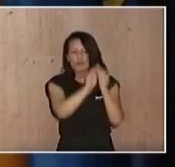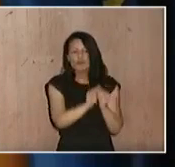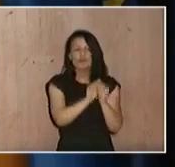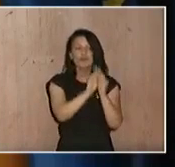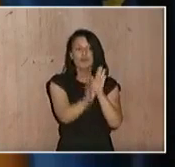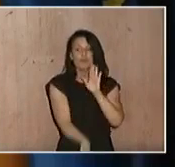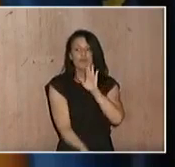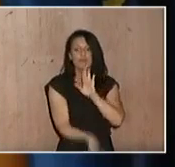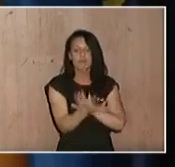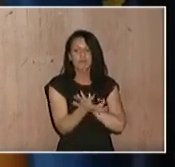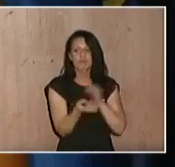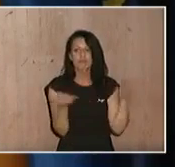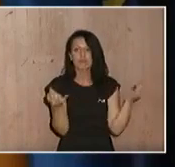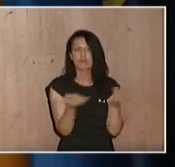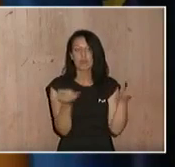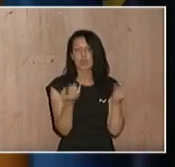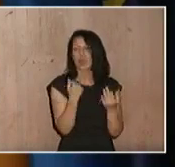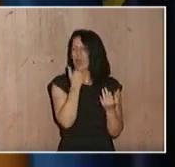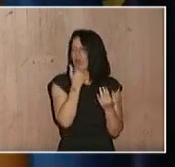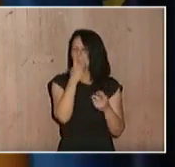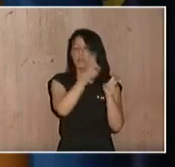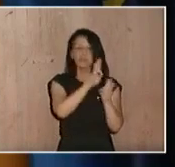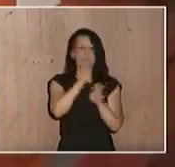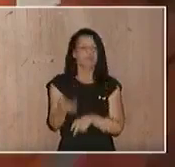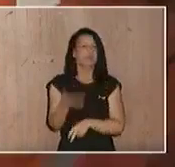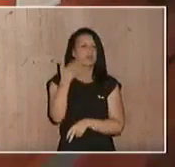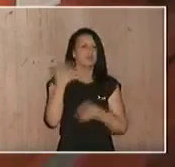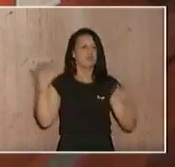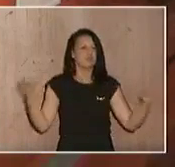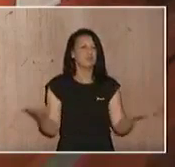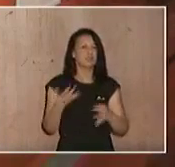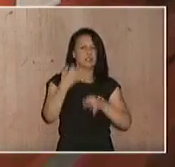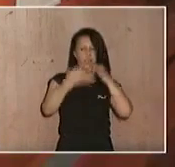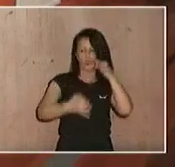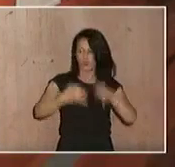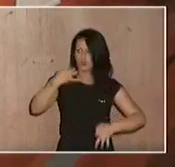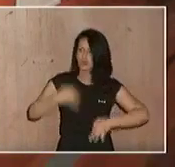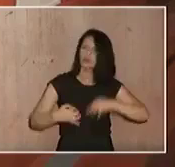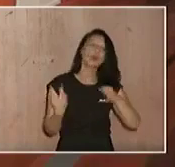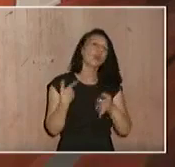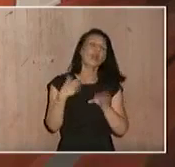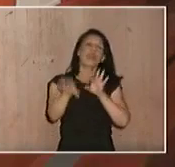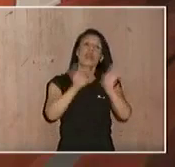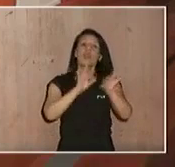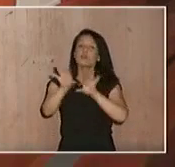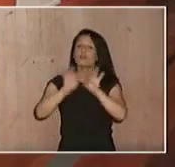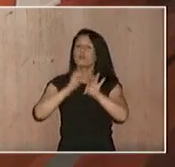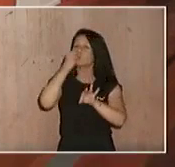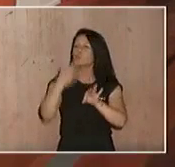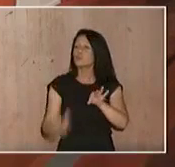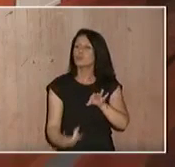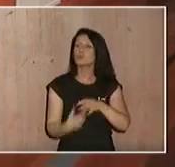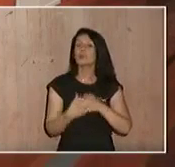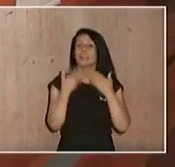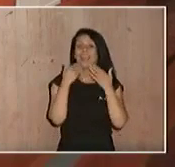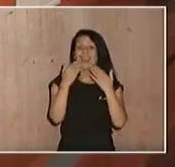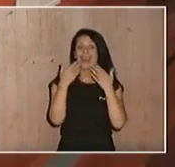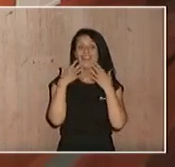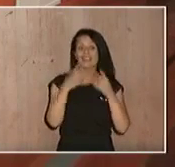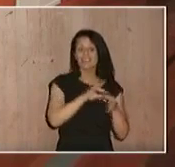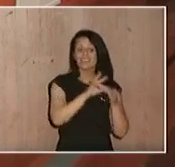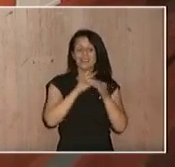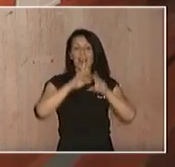a aportaciones muy relevantes para el fomento de la justicia en la toma de decisiones a través del